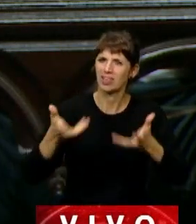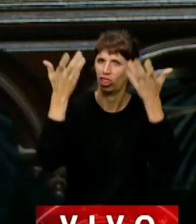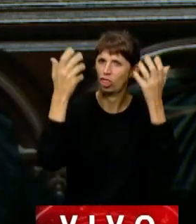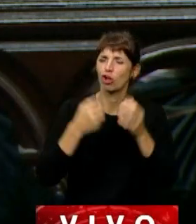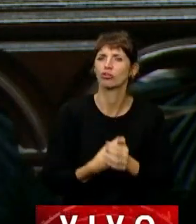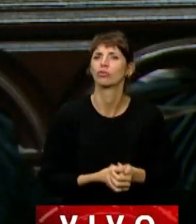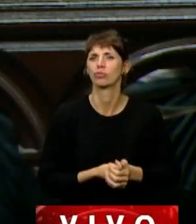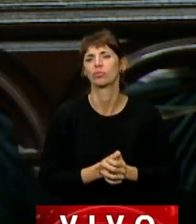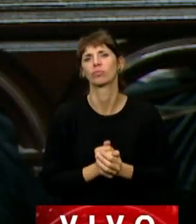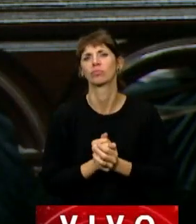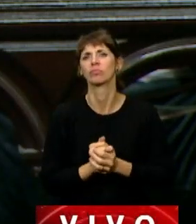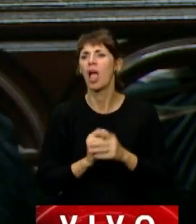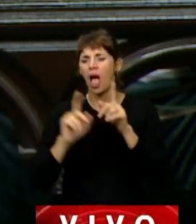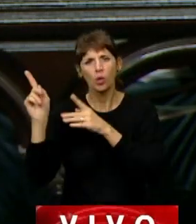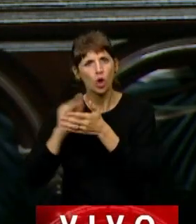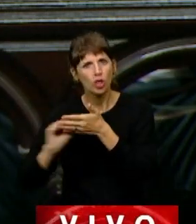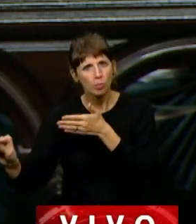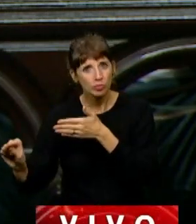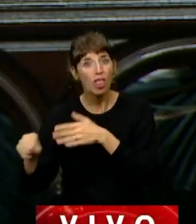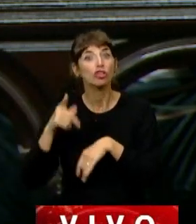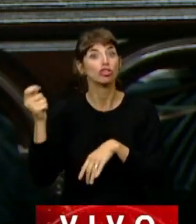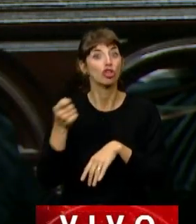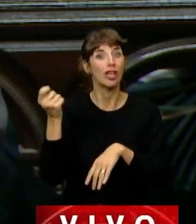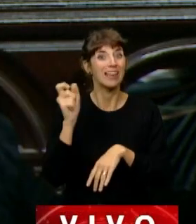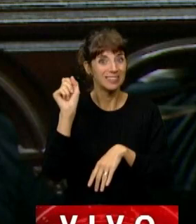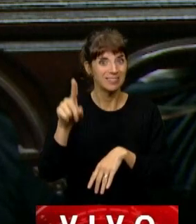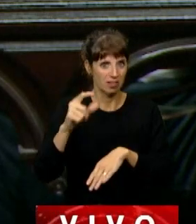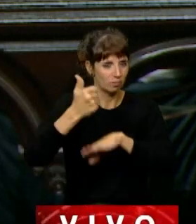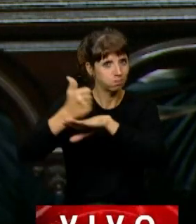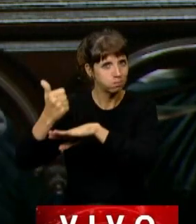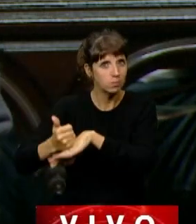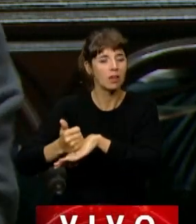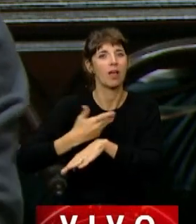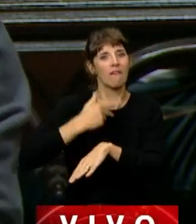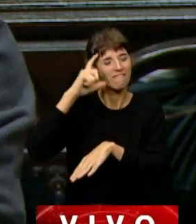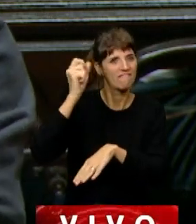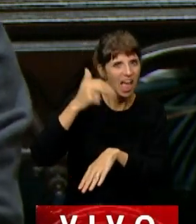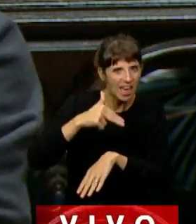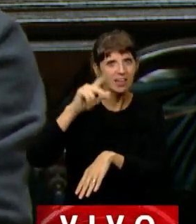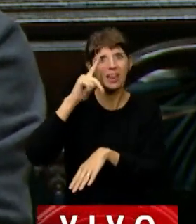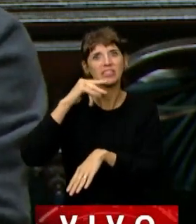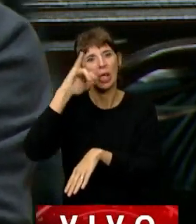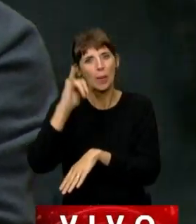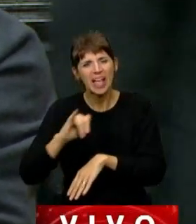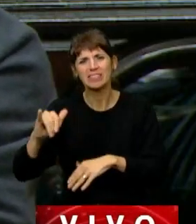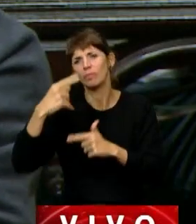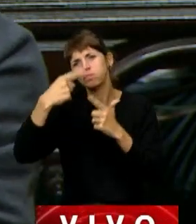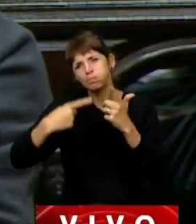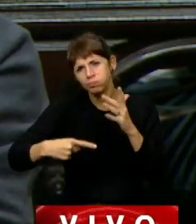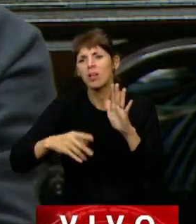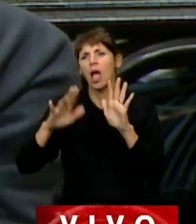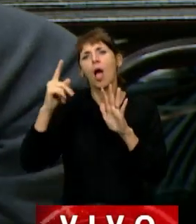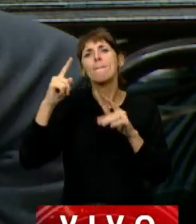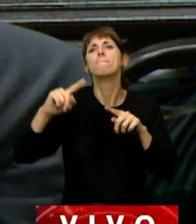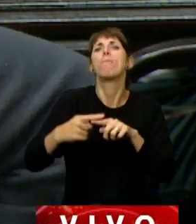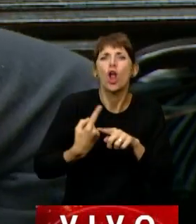escuchado inclusive a diputados socialistas que aquí presentes, Mónica Fein, Enrique Esteves, con los cuales nosotros podemos tener